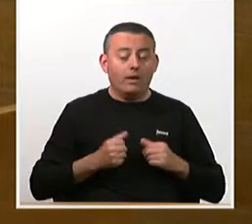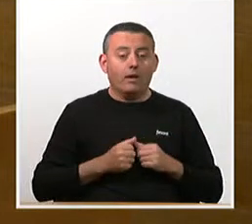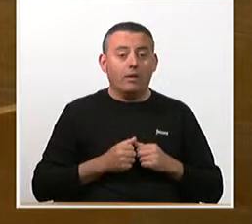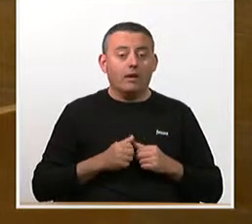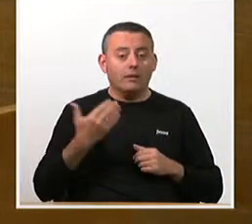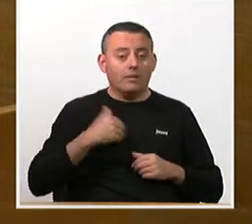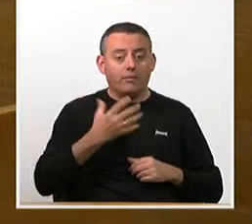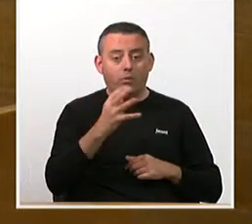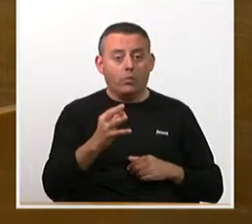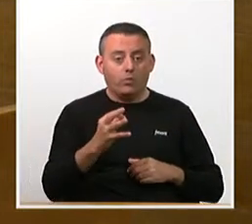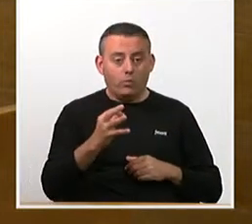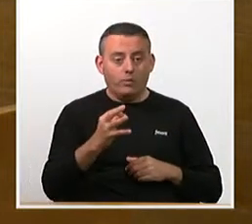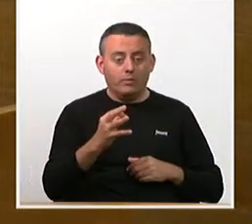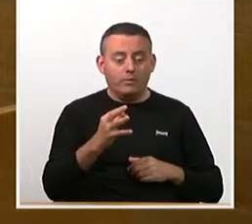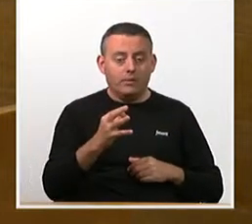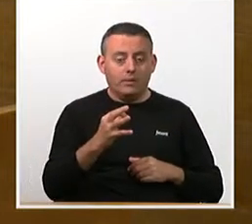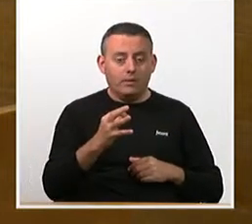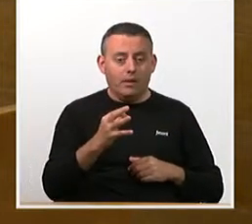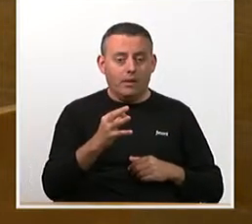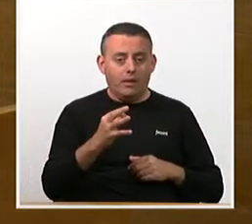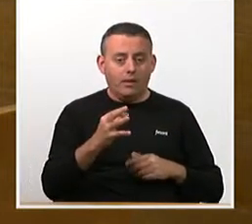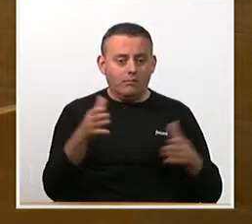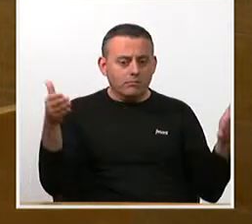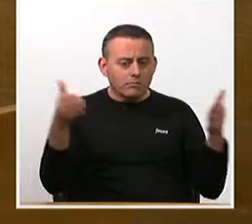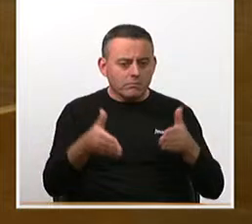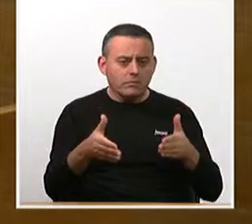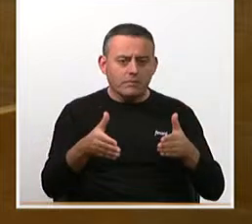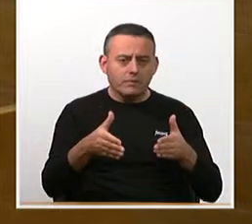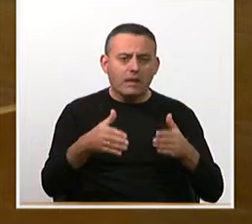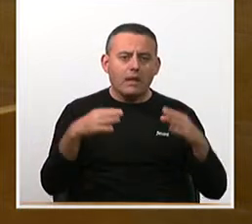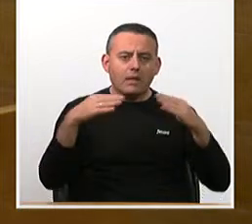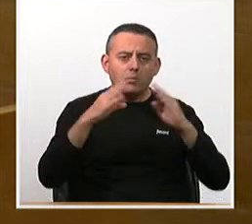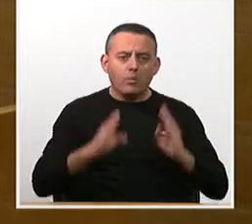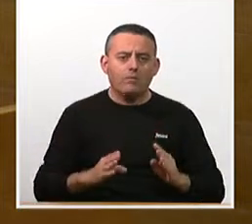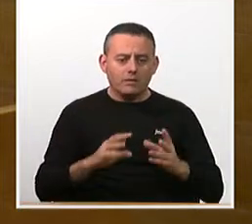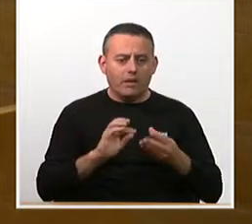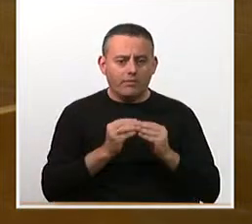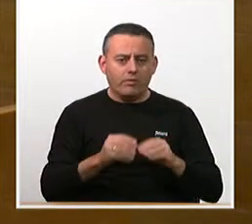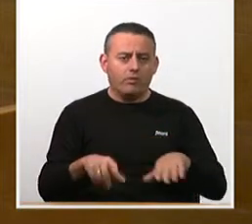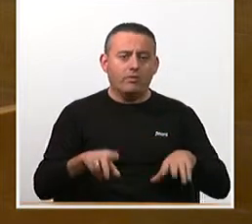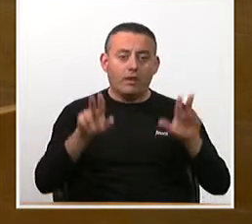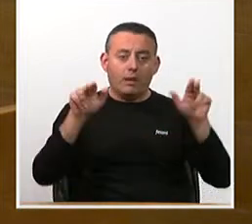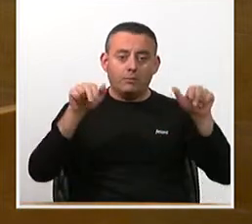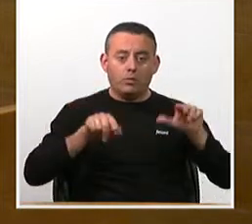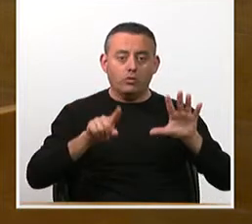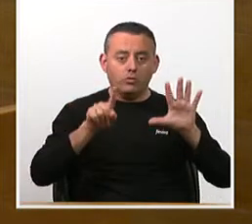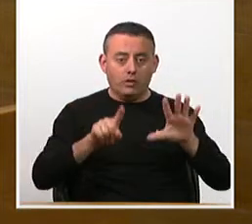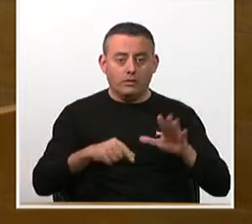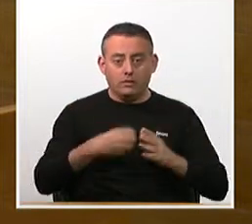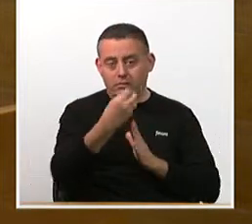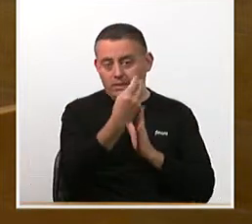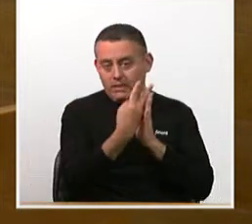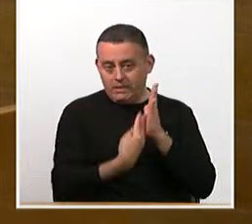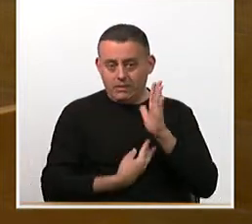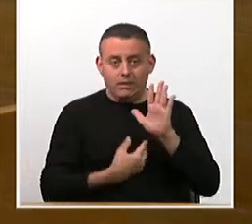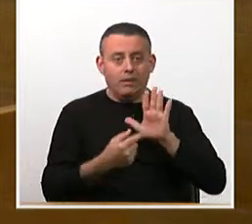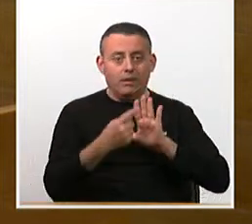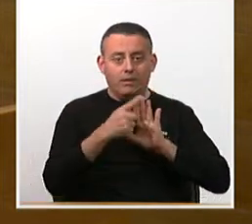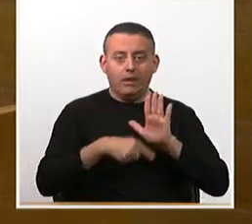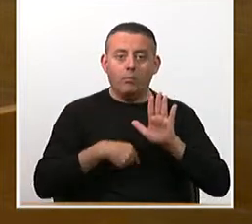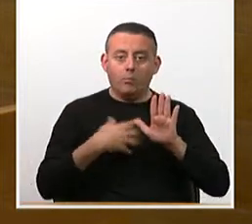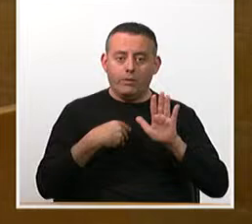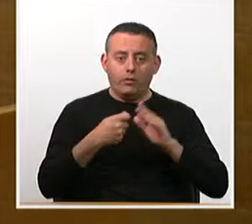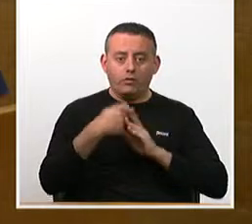de actuaciones directas sobre inmuebles del capítulo 6 que estamos activando en toda la comunidad Aquí tengo le he traído usted que la información se la puedo